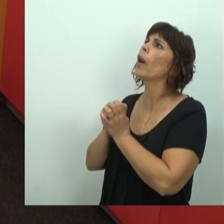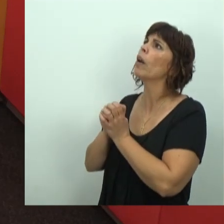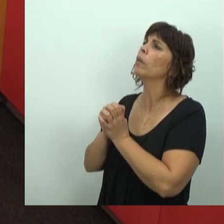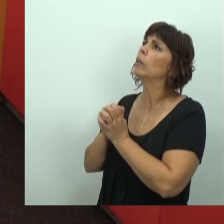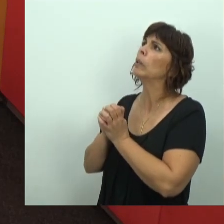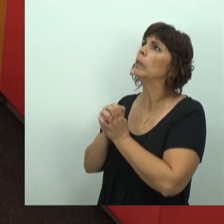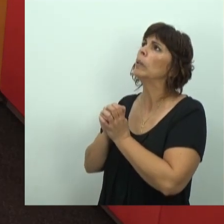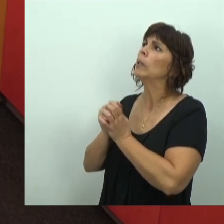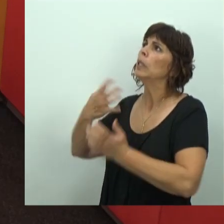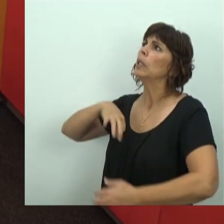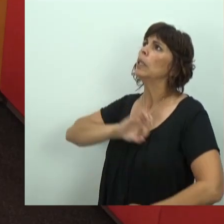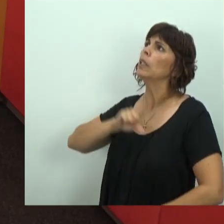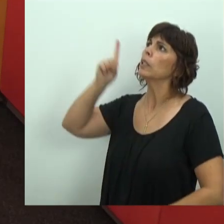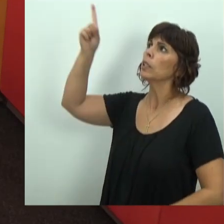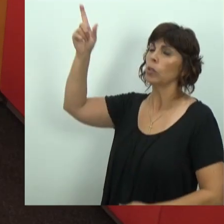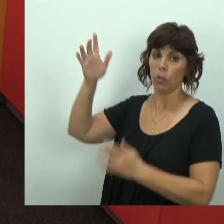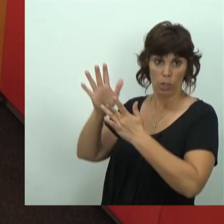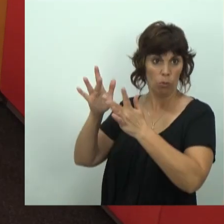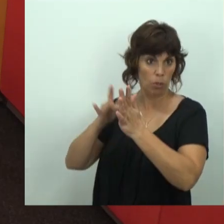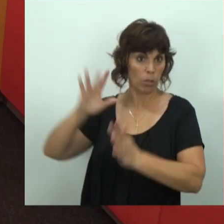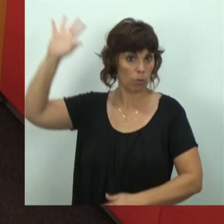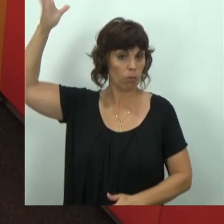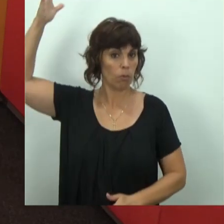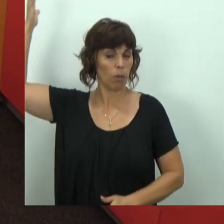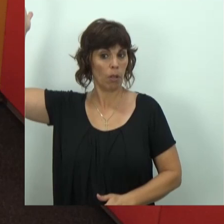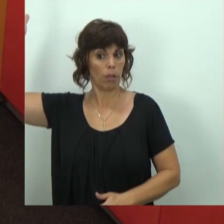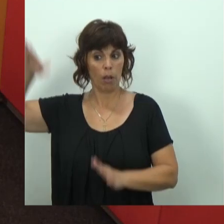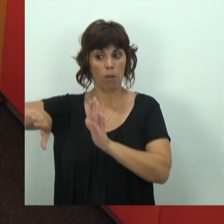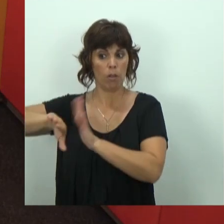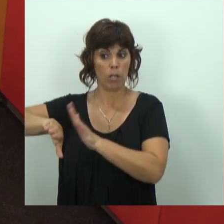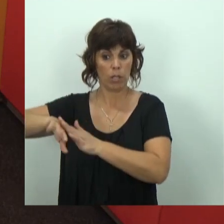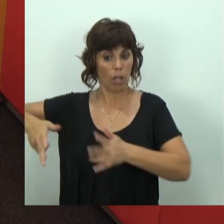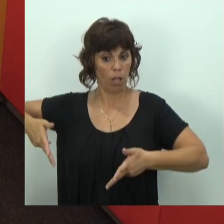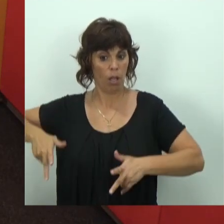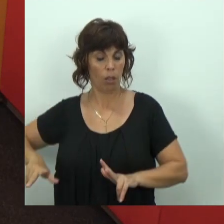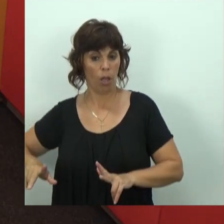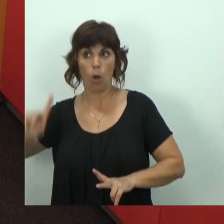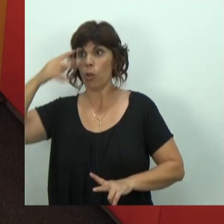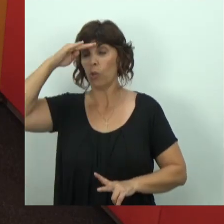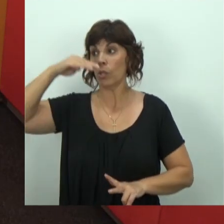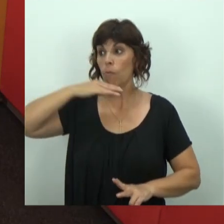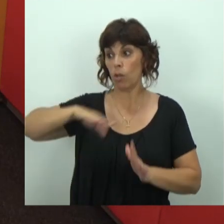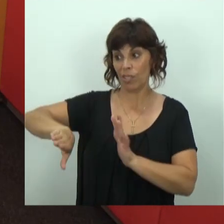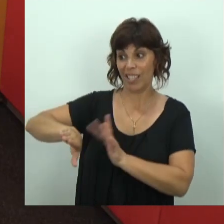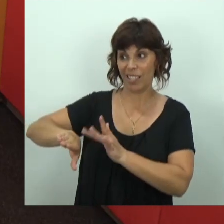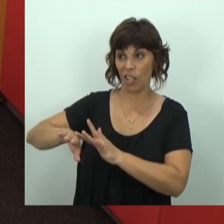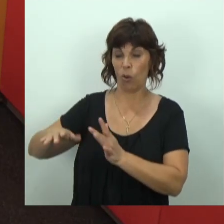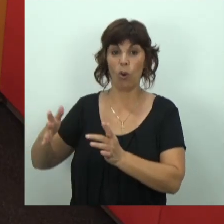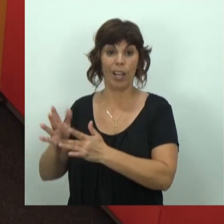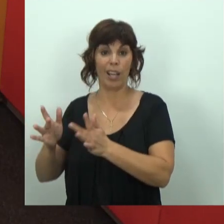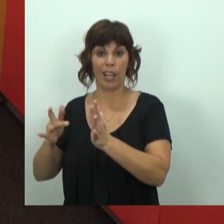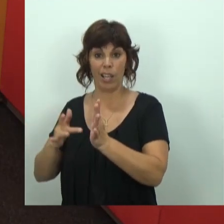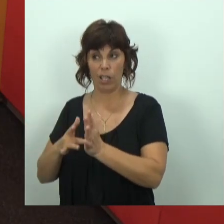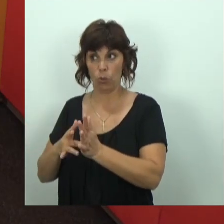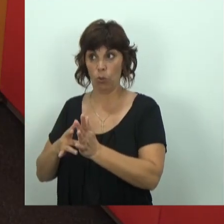cielo, a la diestra del Padre, le dice a Jesucristo, le dice al apóstol Pablo,